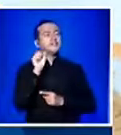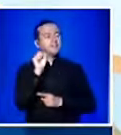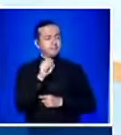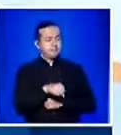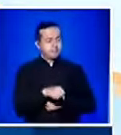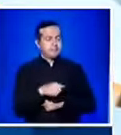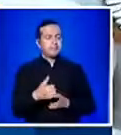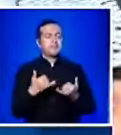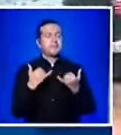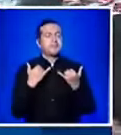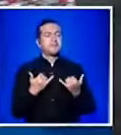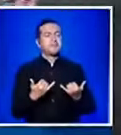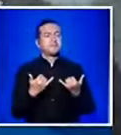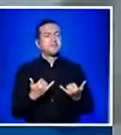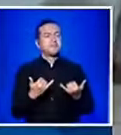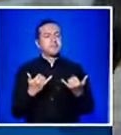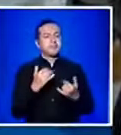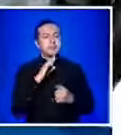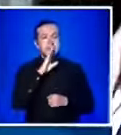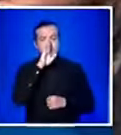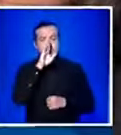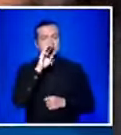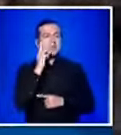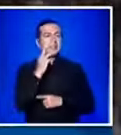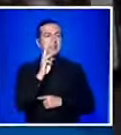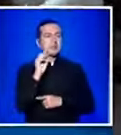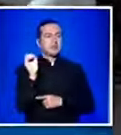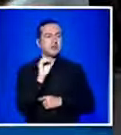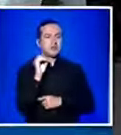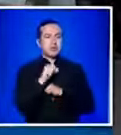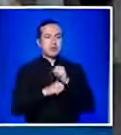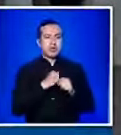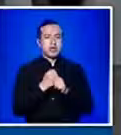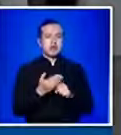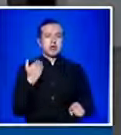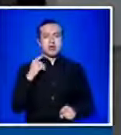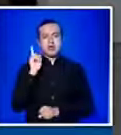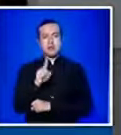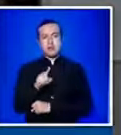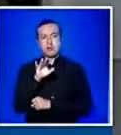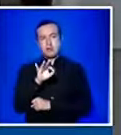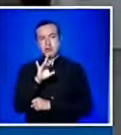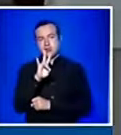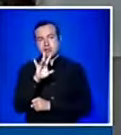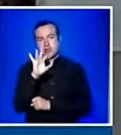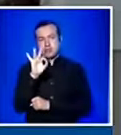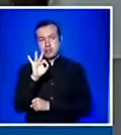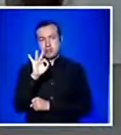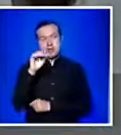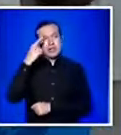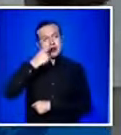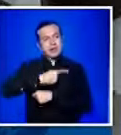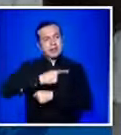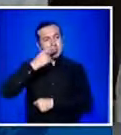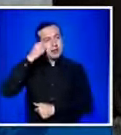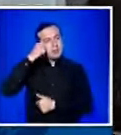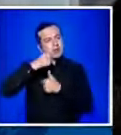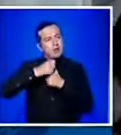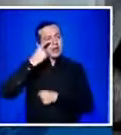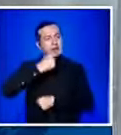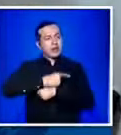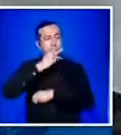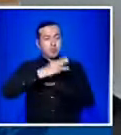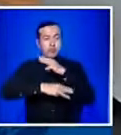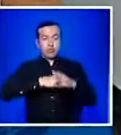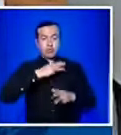día de hoy, como cada 16 de octubre desde 1979, que se conmemora el Día Mundial de la